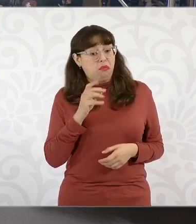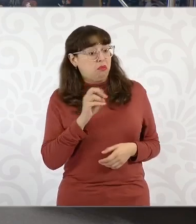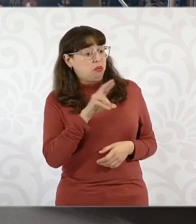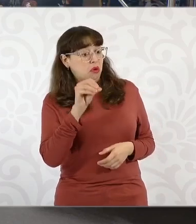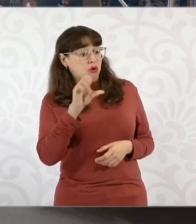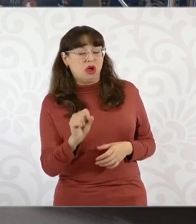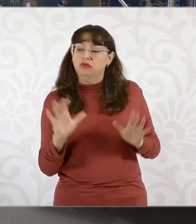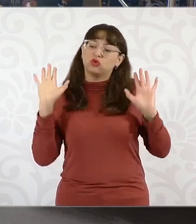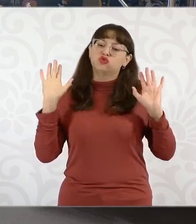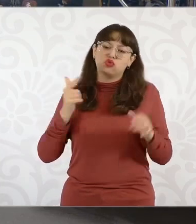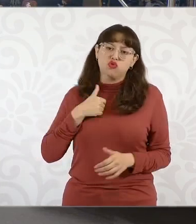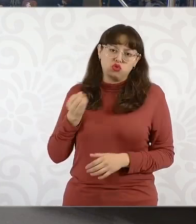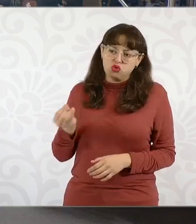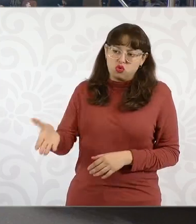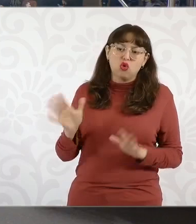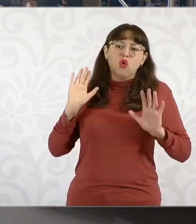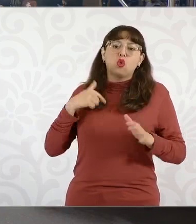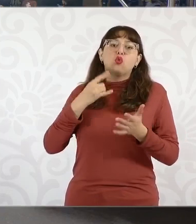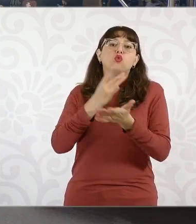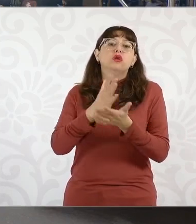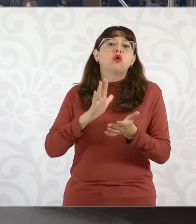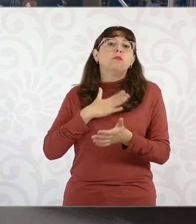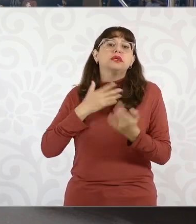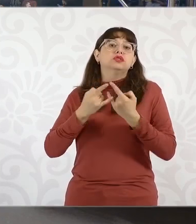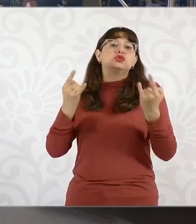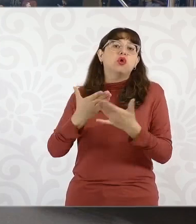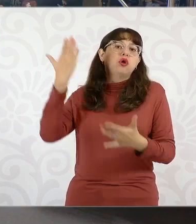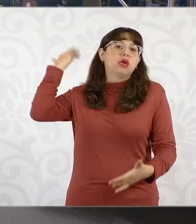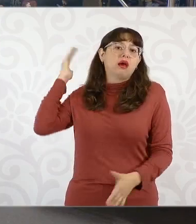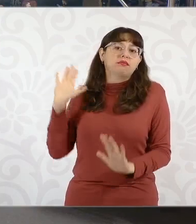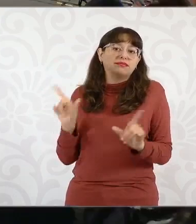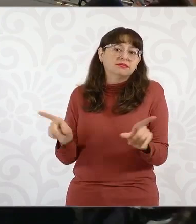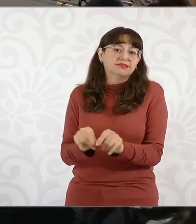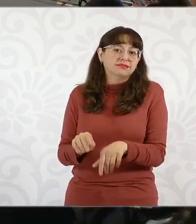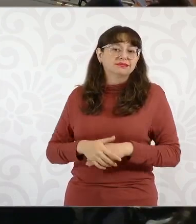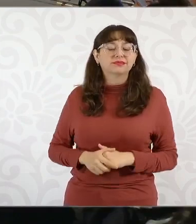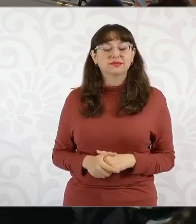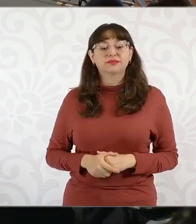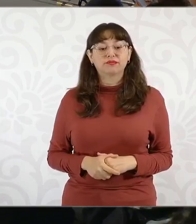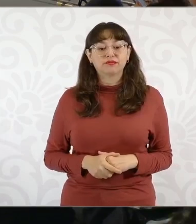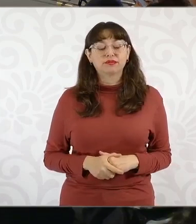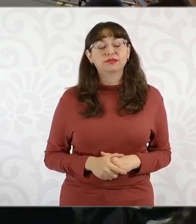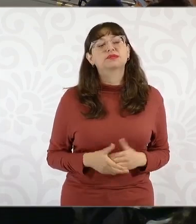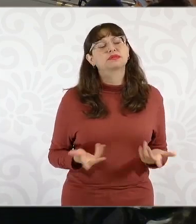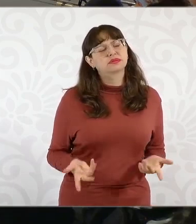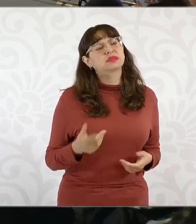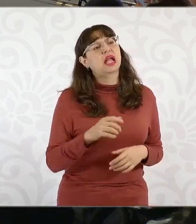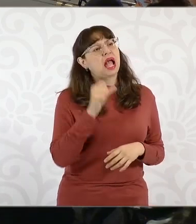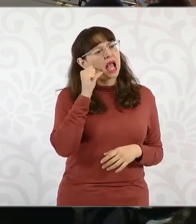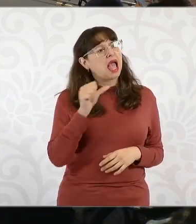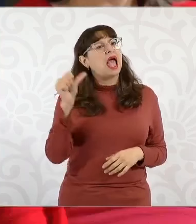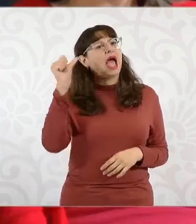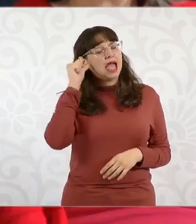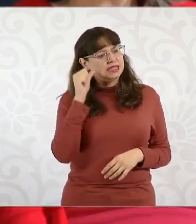historia, nada más. Ahora, hablando sobre otro caso de violencia, presidenta, ayer se dio a conocer la detención de